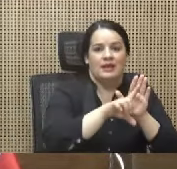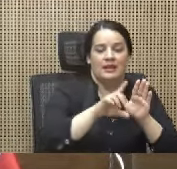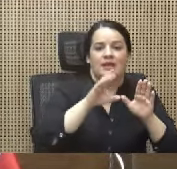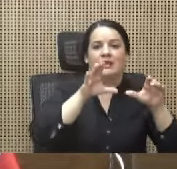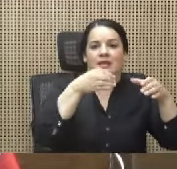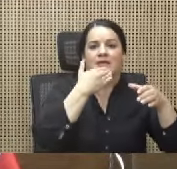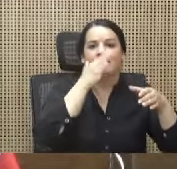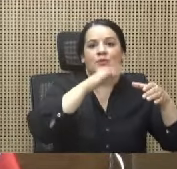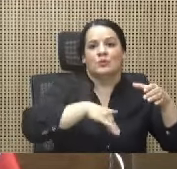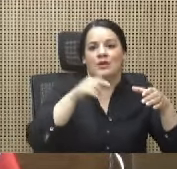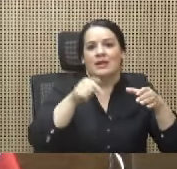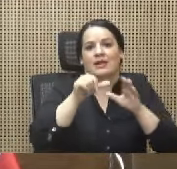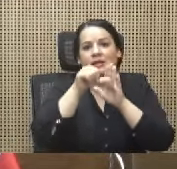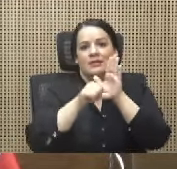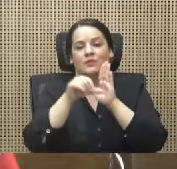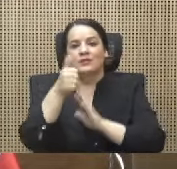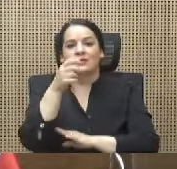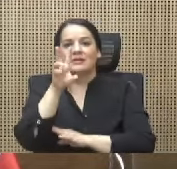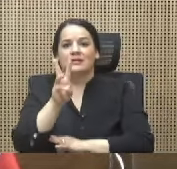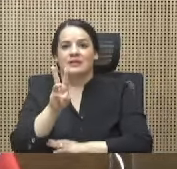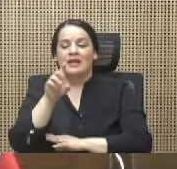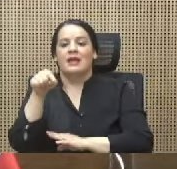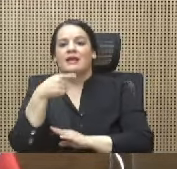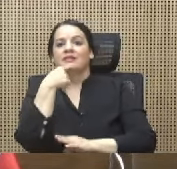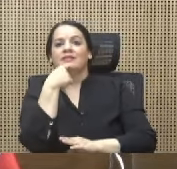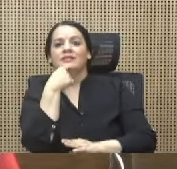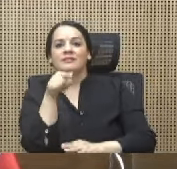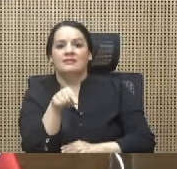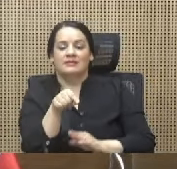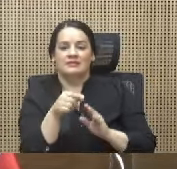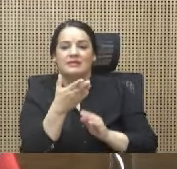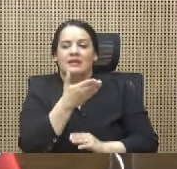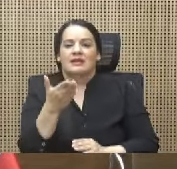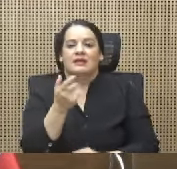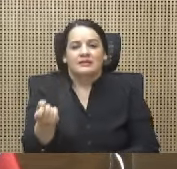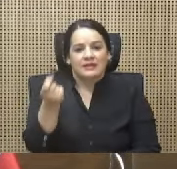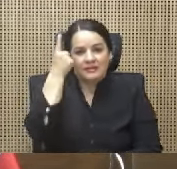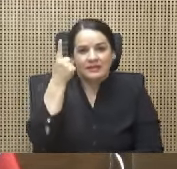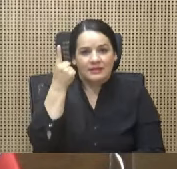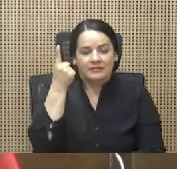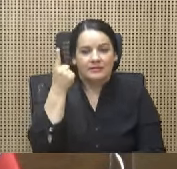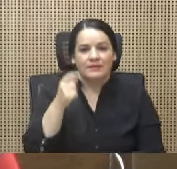artículo 16 está estipulado qué se entiende